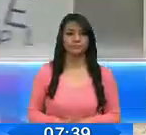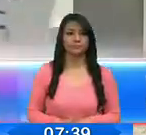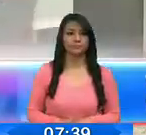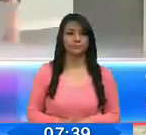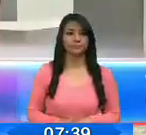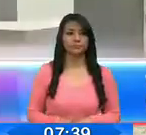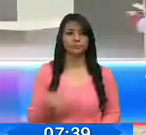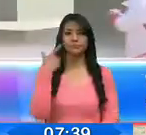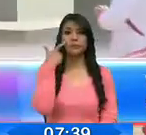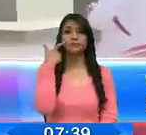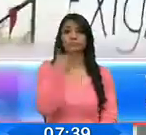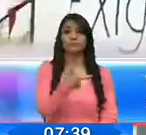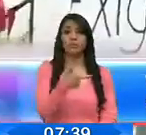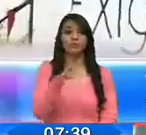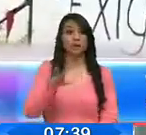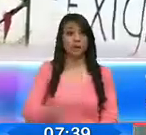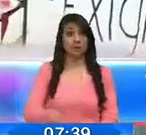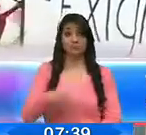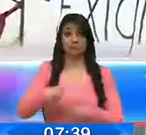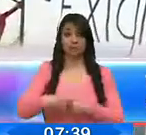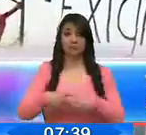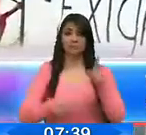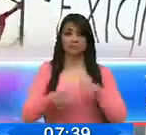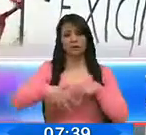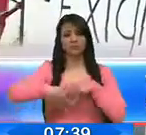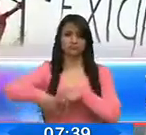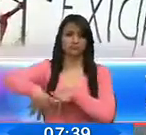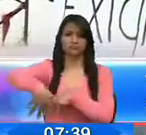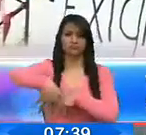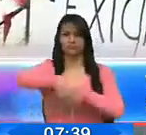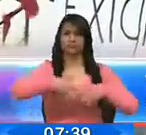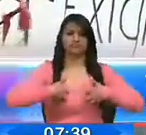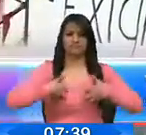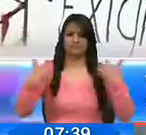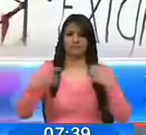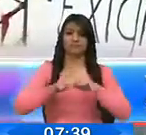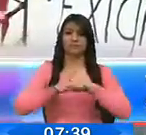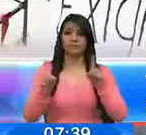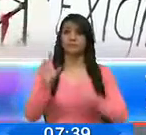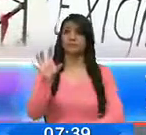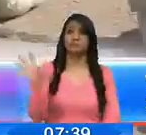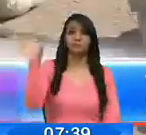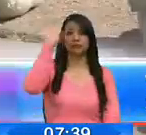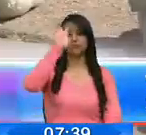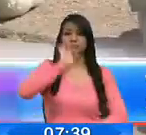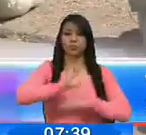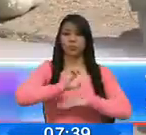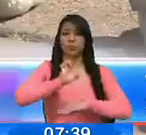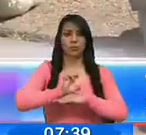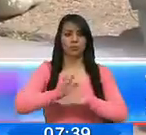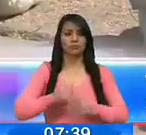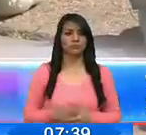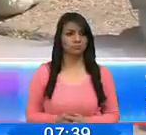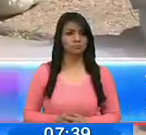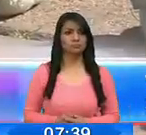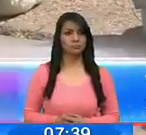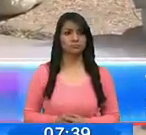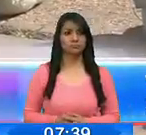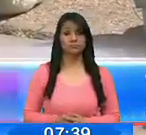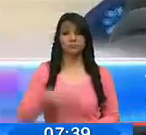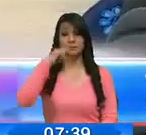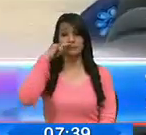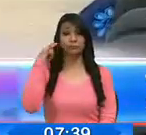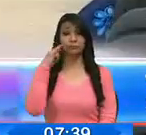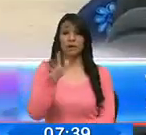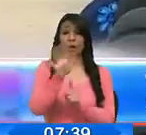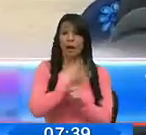de la Fiscalía General del Estado para elevar su voz de protesta. Llegaron de diferentes partes del país. Rechazan el abuso sexual en la niñez.